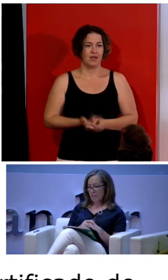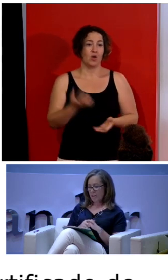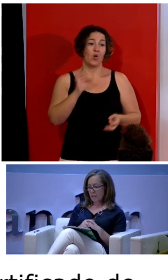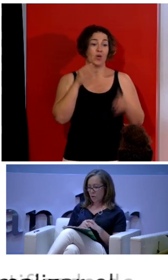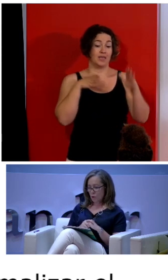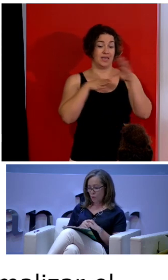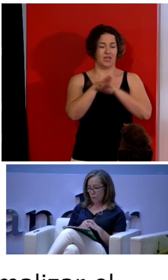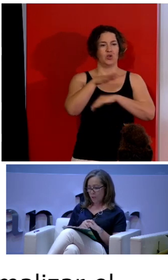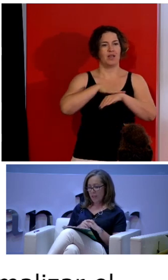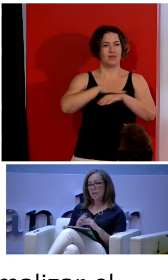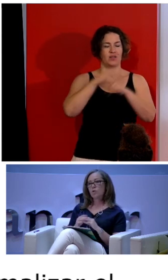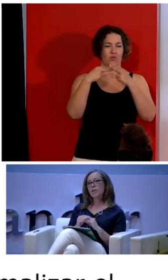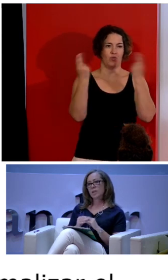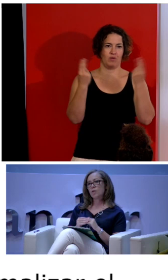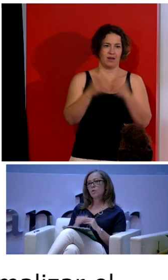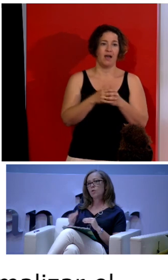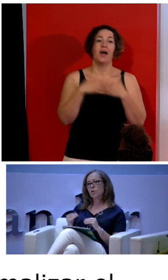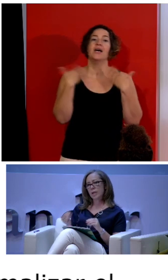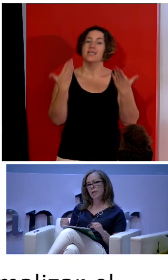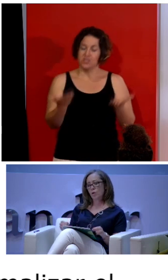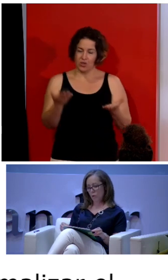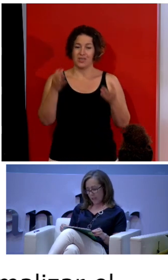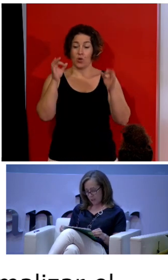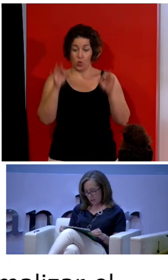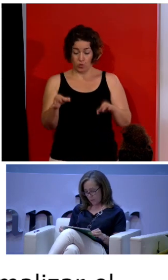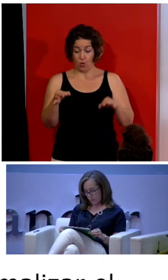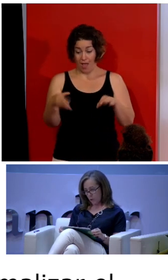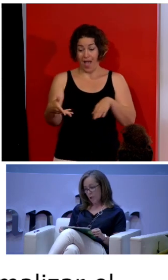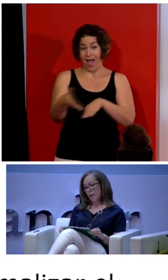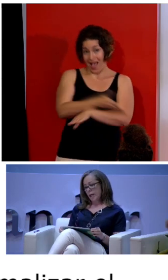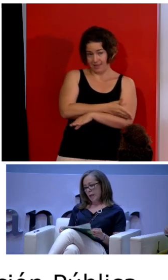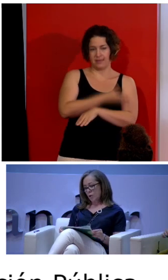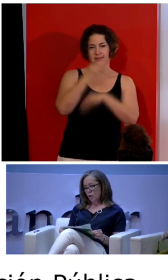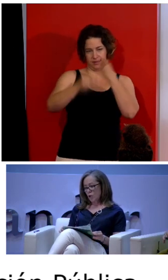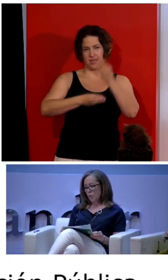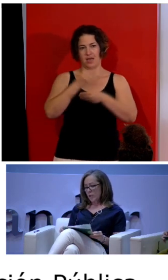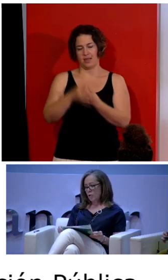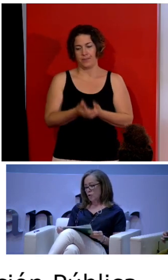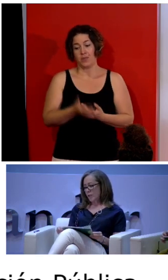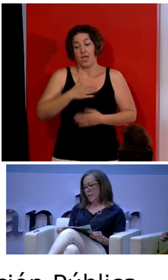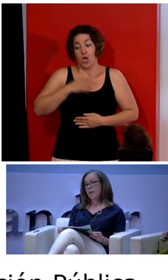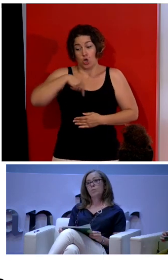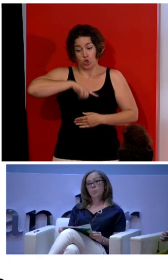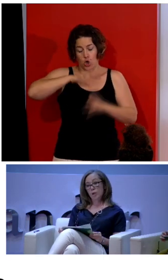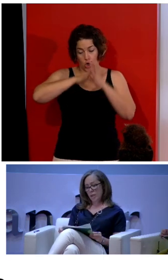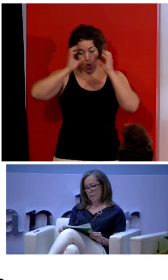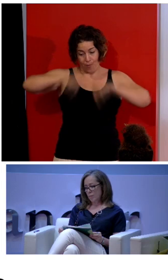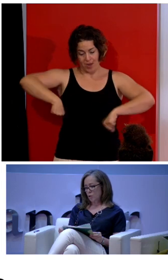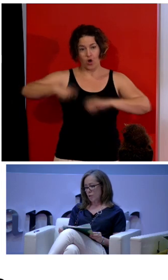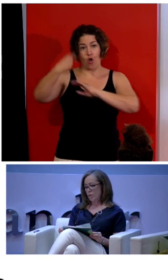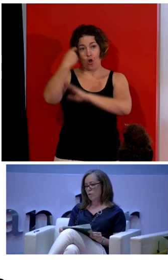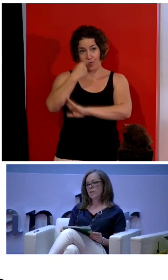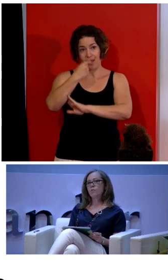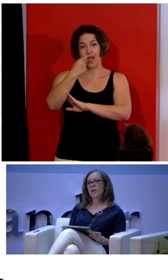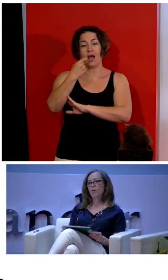la administración pública. Entonces se hizo con carácter previo. A nosotros el convenio nos obliga, porque estábamos